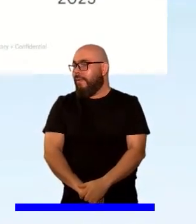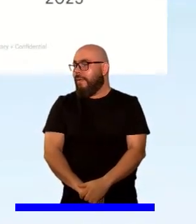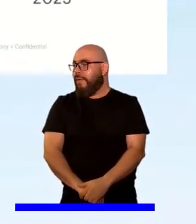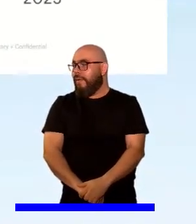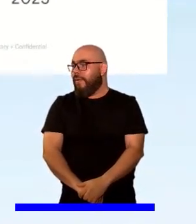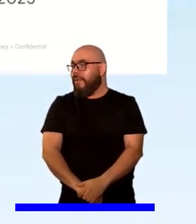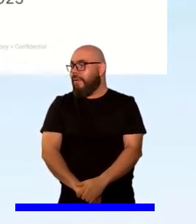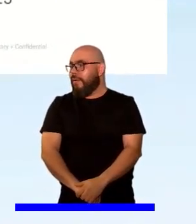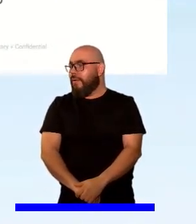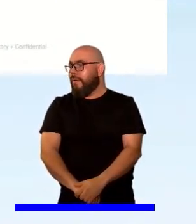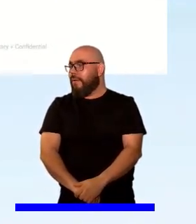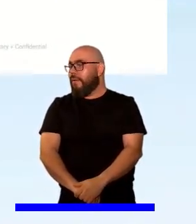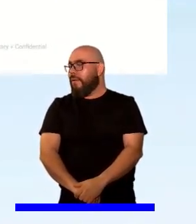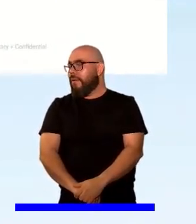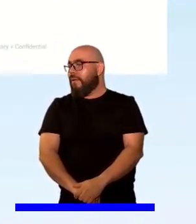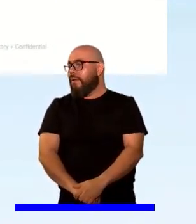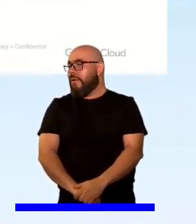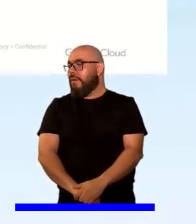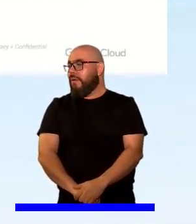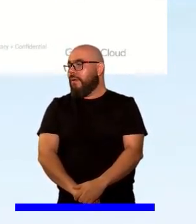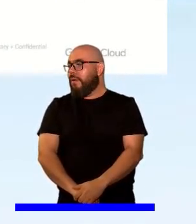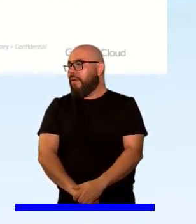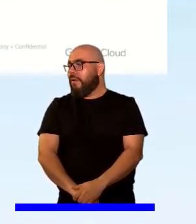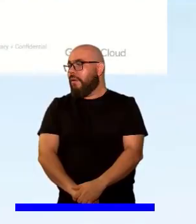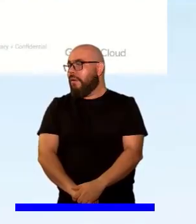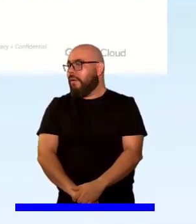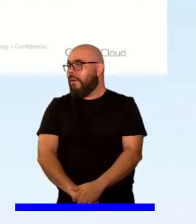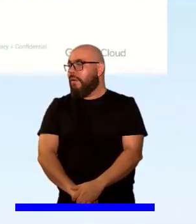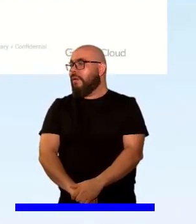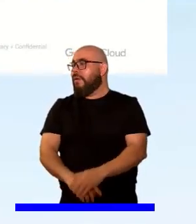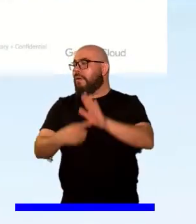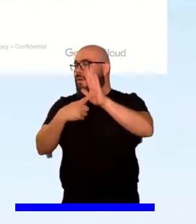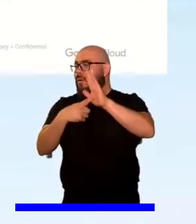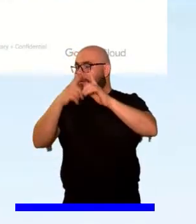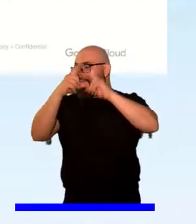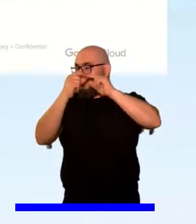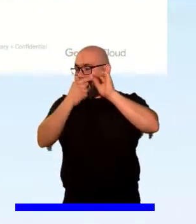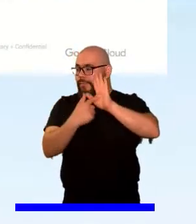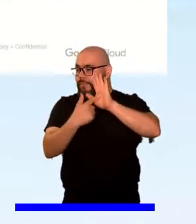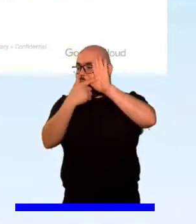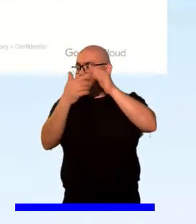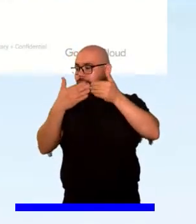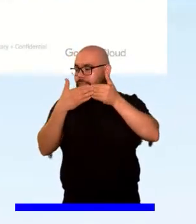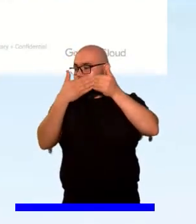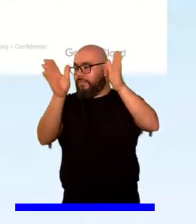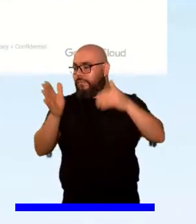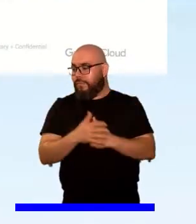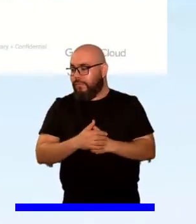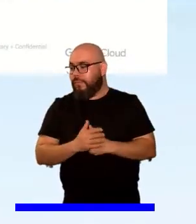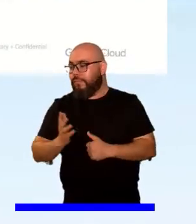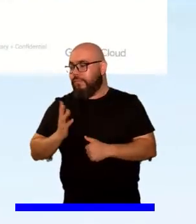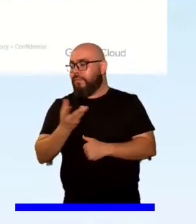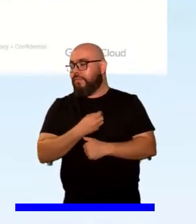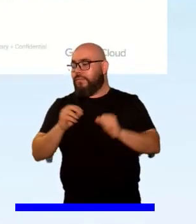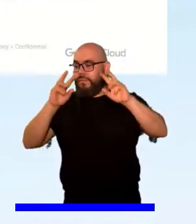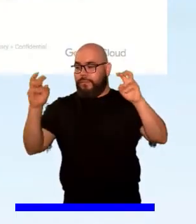Palm 2. Gemini, sí. Y es el que les quiero mostrar inicialmente. Gemini es nuestro modelo